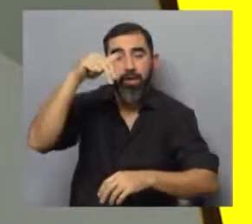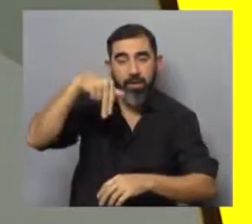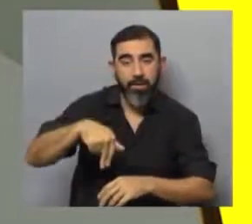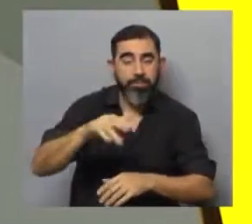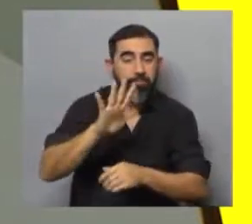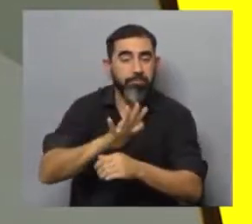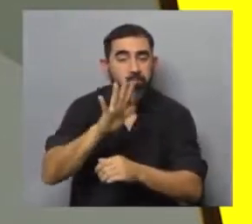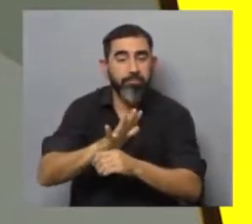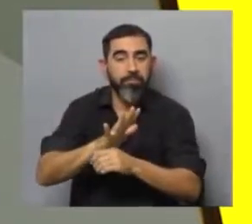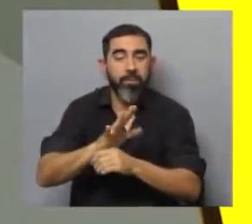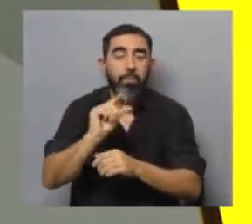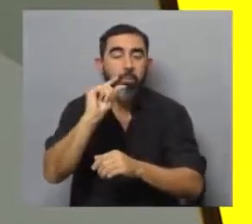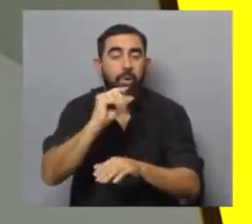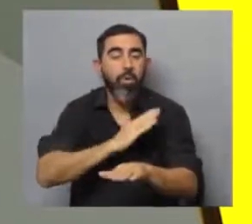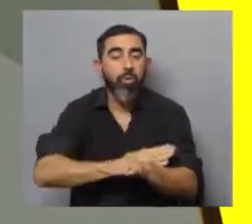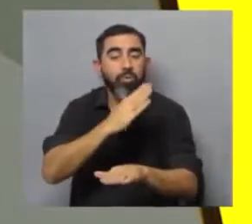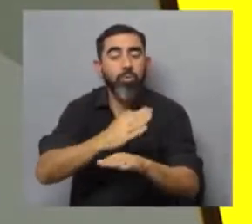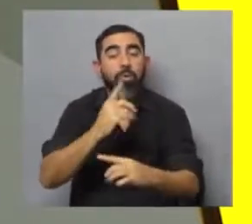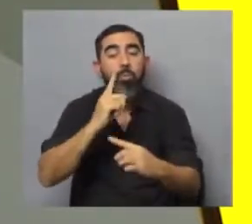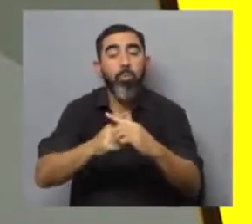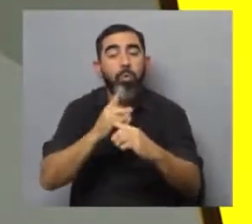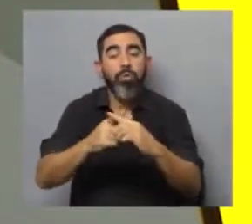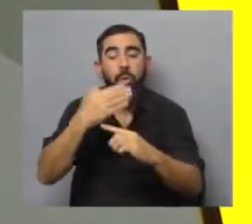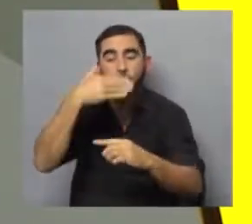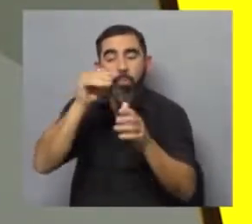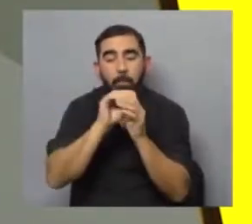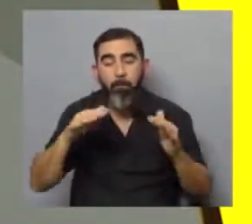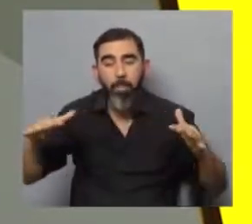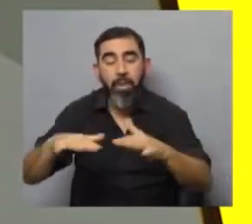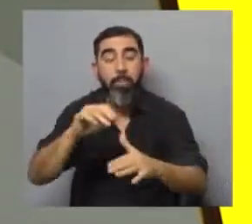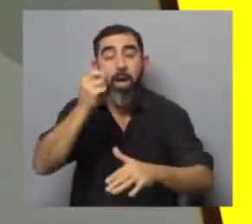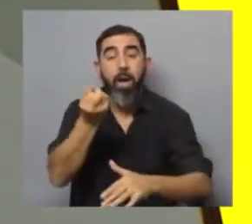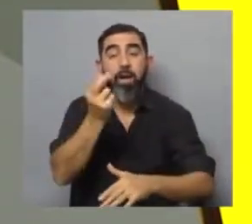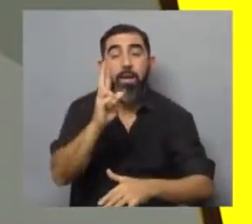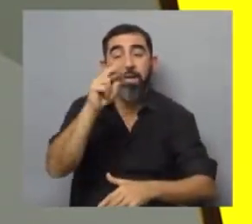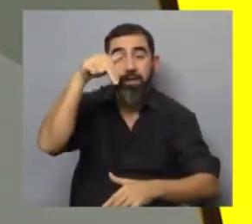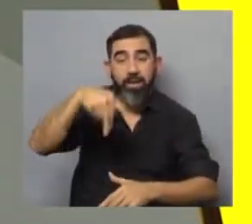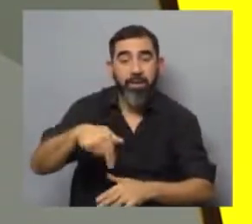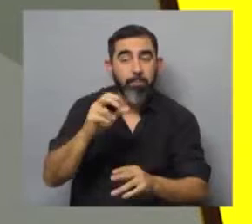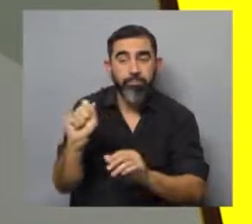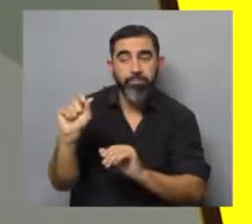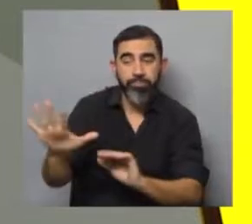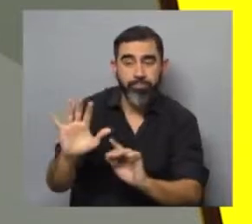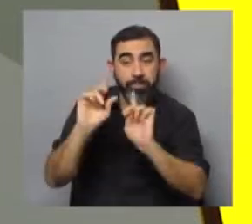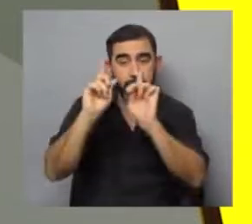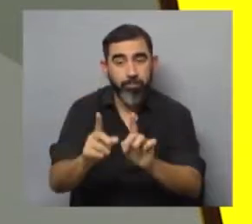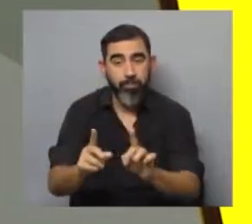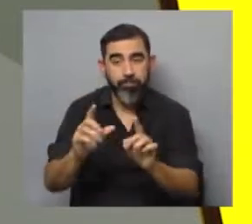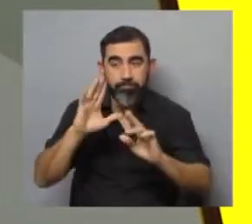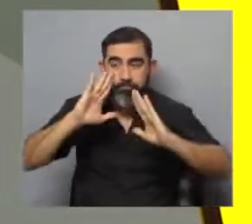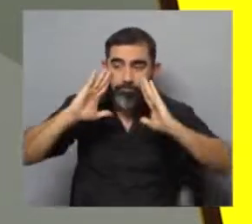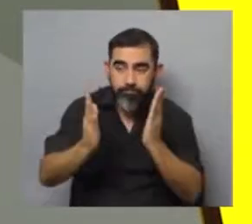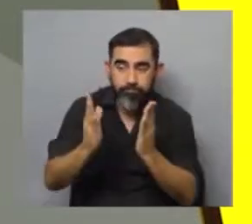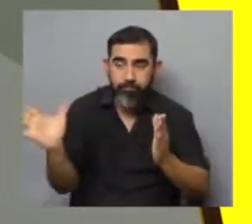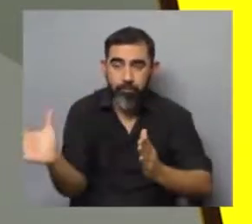como una de las pocas consecuencias positivas de la última pandemia, el ARN pasó a tener no solo nombre propio, sino a estar en el centro de